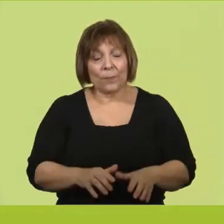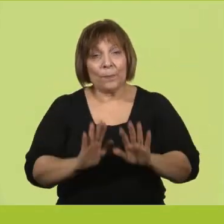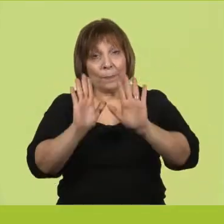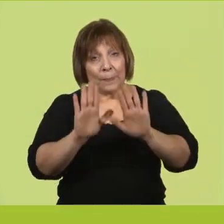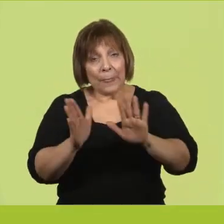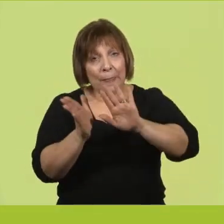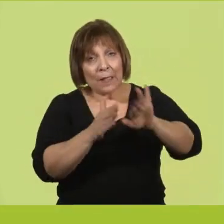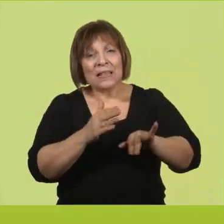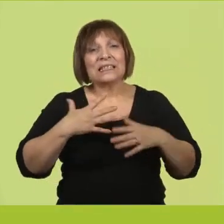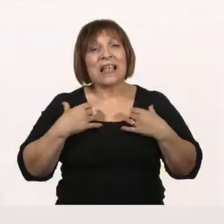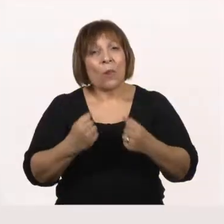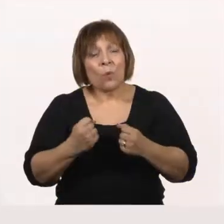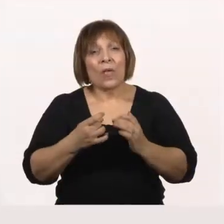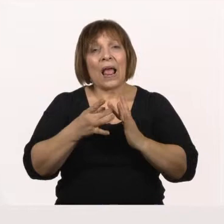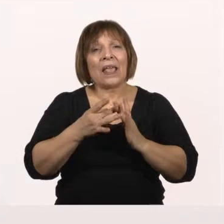Salud y calidad de vida.